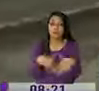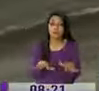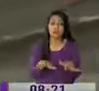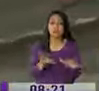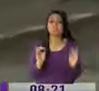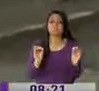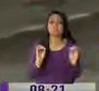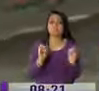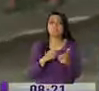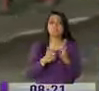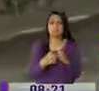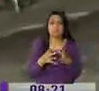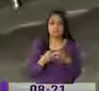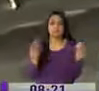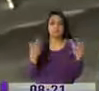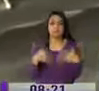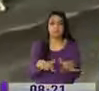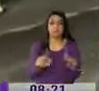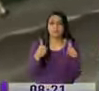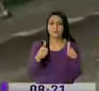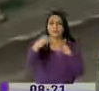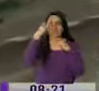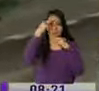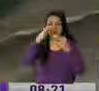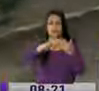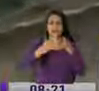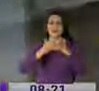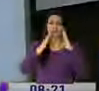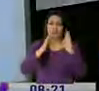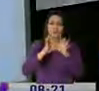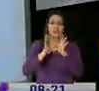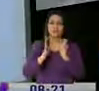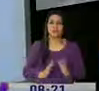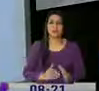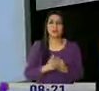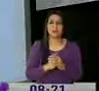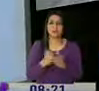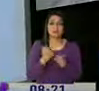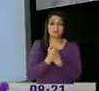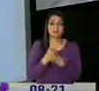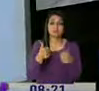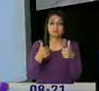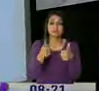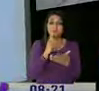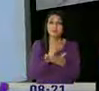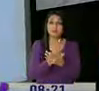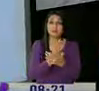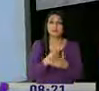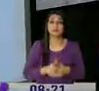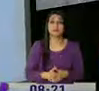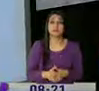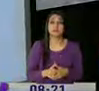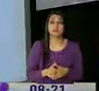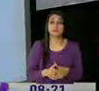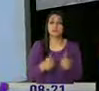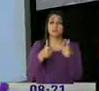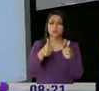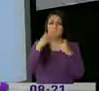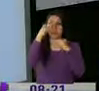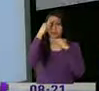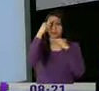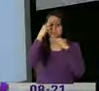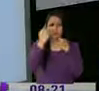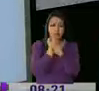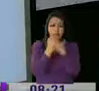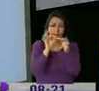otro problema aquí en el sector. Grandes noticias para la comunidad, Roberto. Se está trabajando efectivamente, Sofi, muy buena la noticia. Se